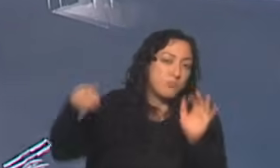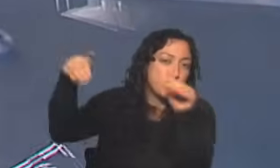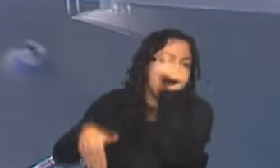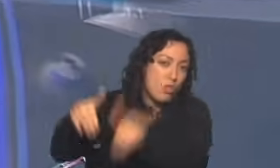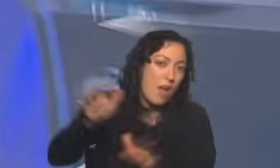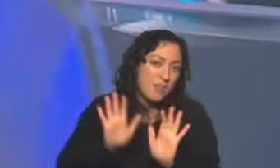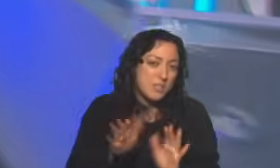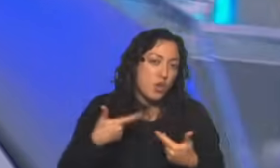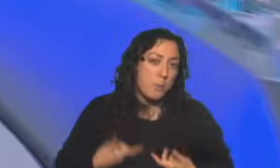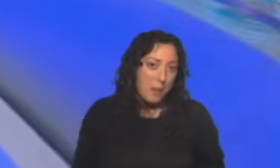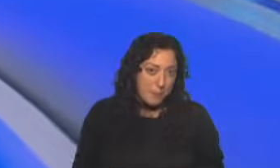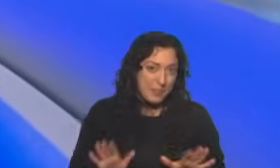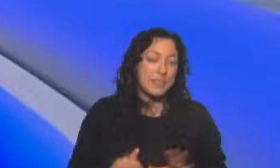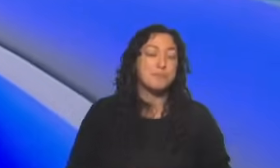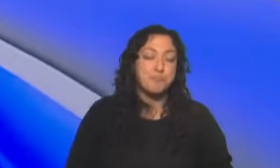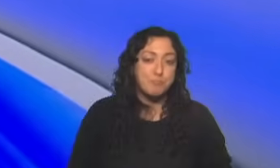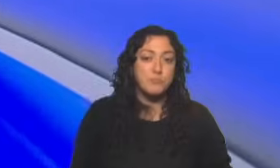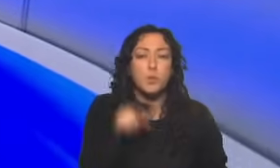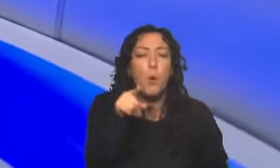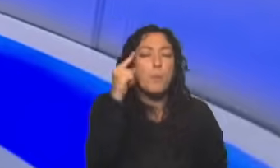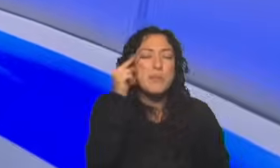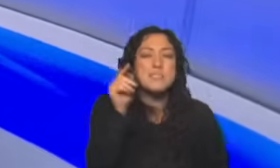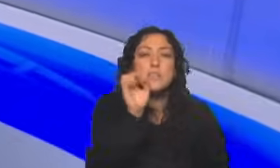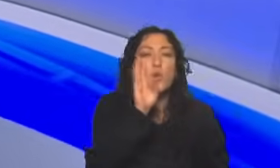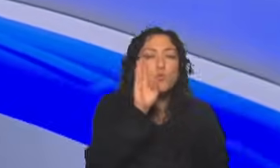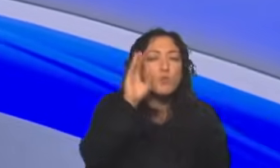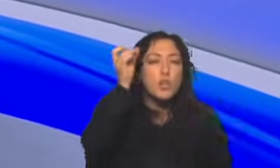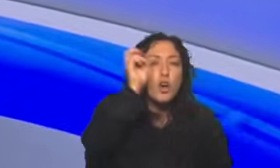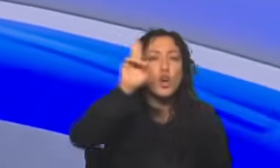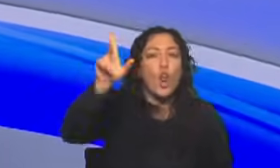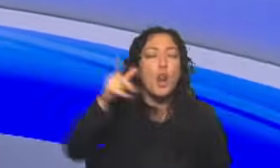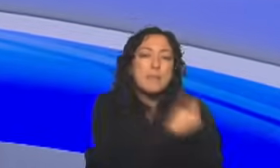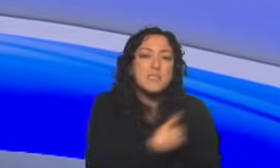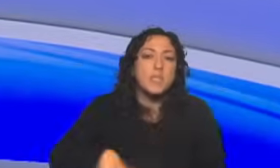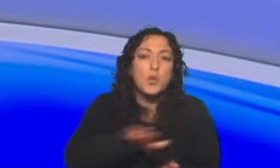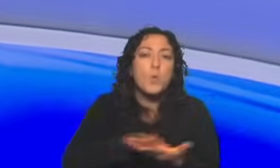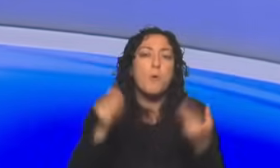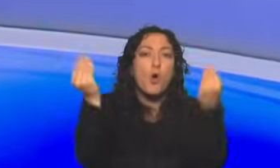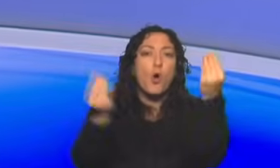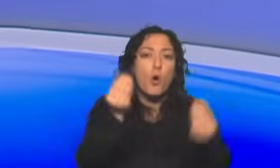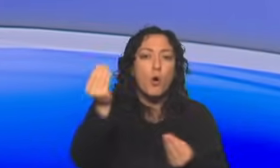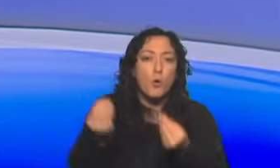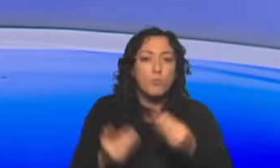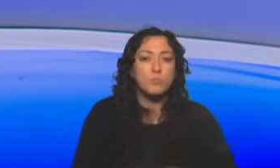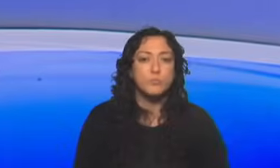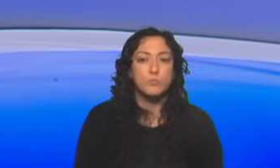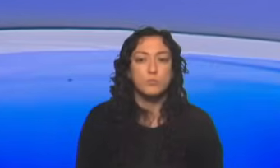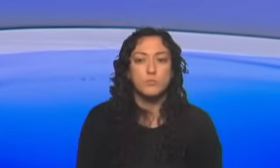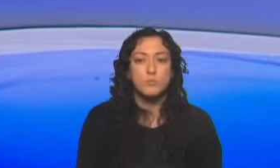Esteban, ¿cuál pensás que va a ser el rol ahora de Estados Unidos con este nuevo presidente de Panamá y